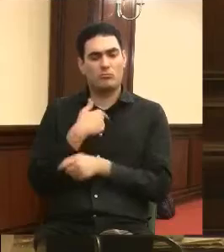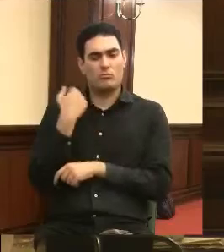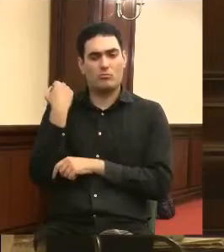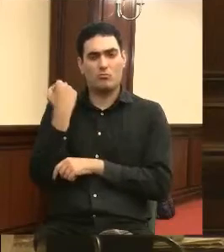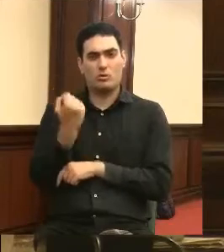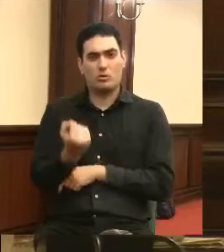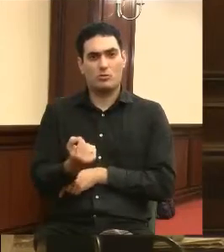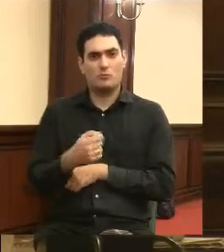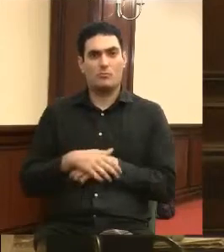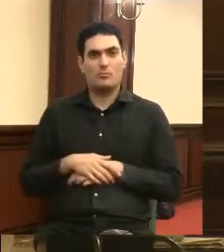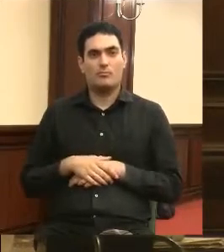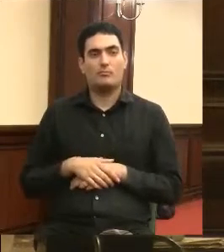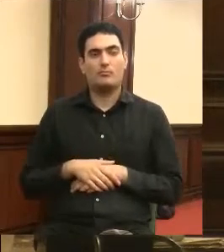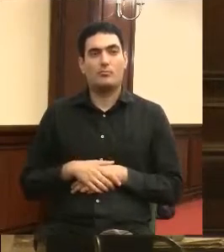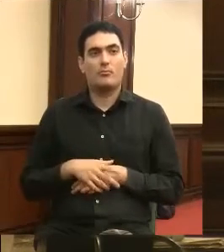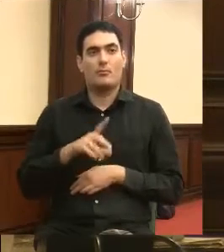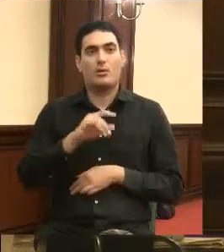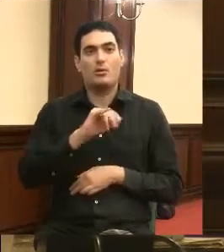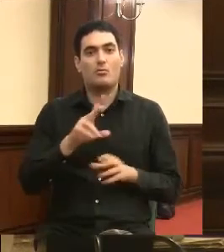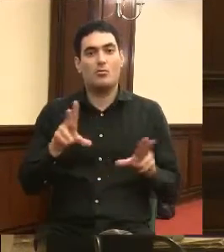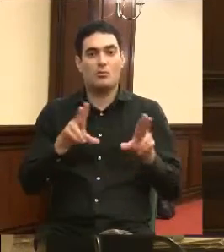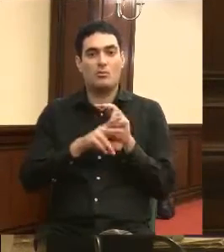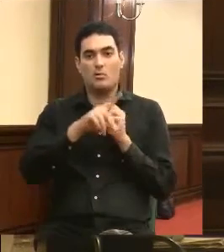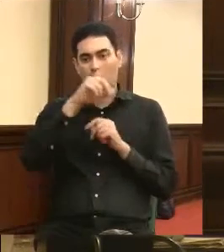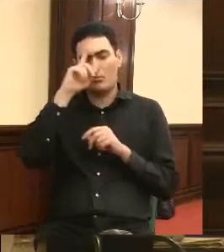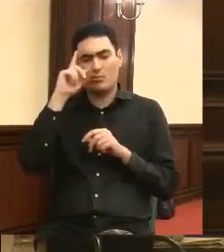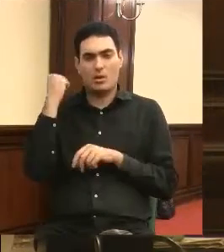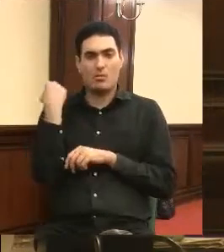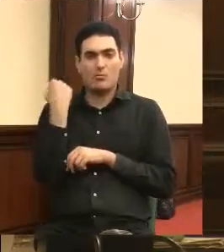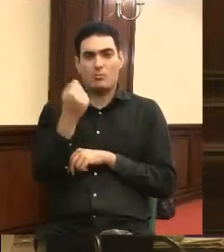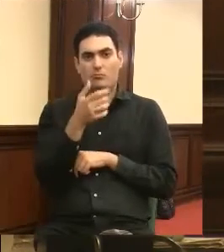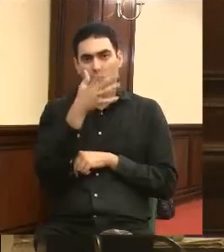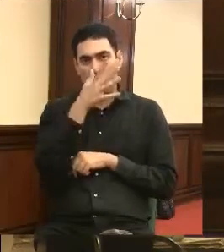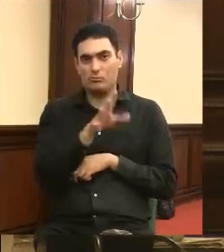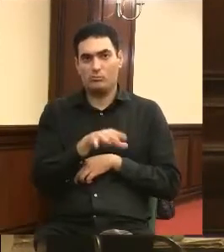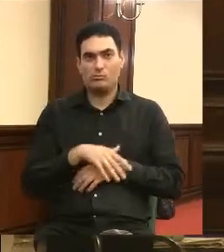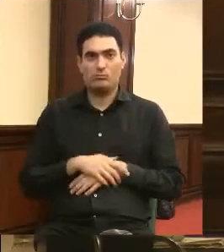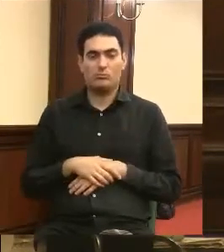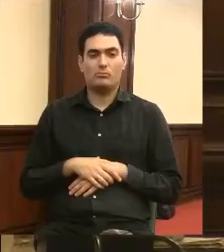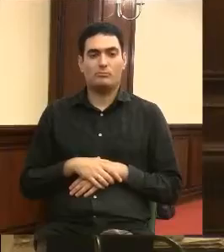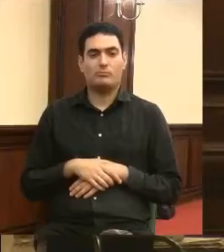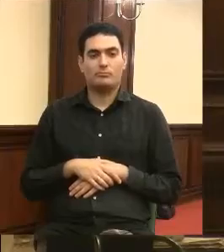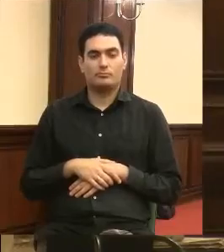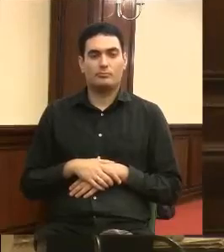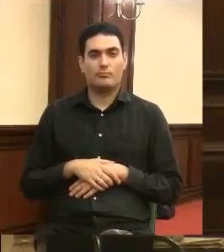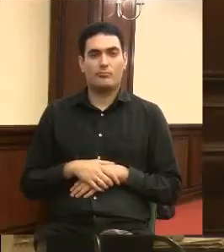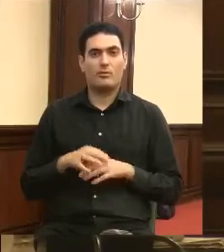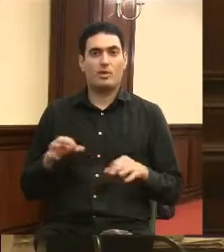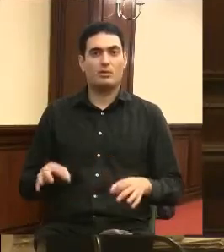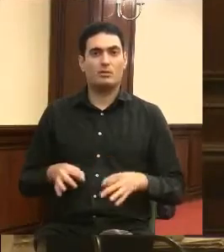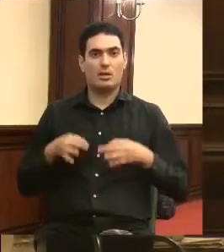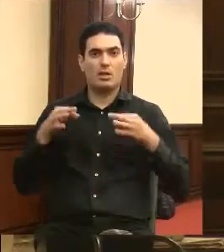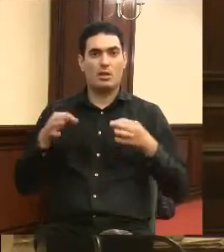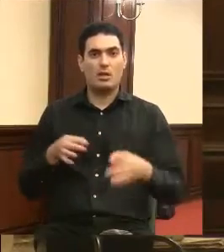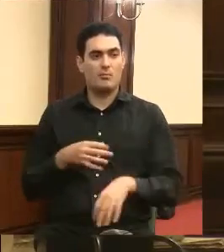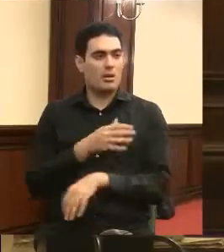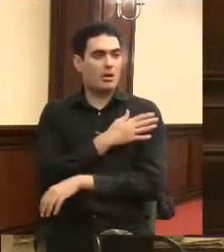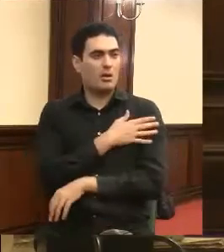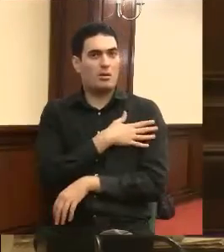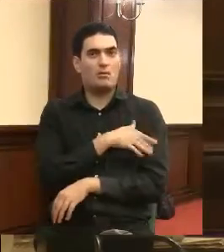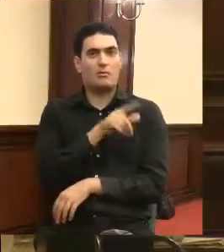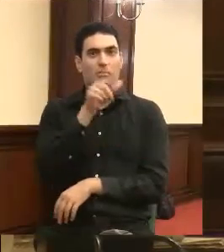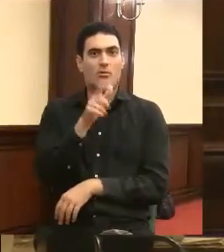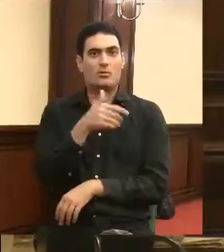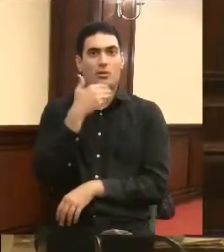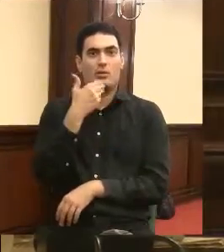lo desean y desde luego por parte de Izquierda Unida Comunidad de Madrid apoyar esta moción y estar siempre como estamos al